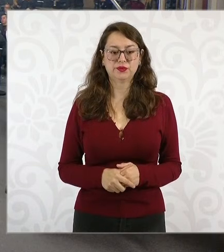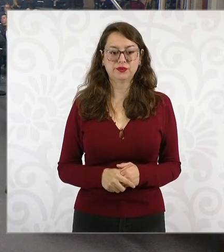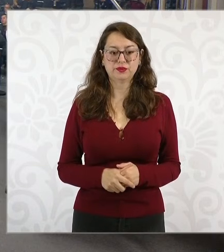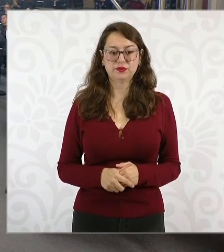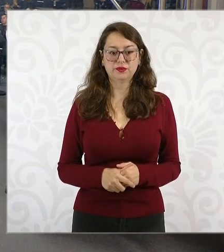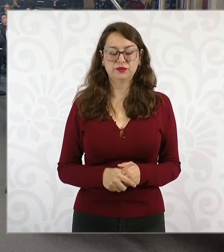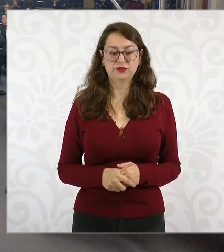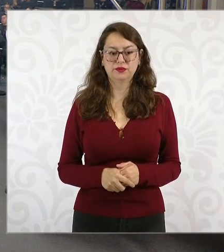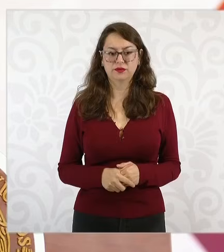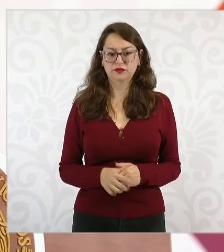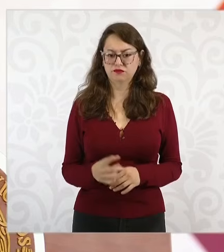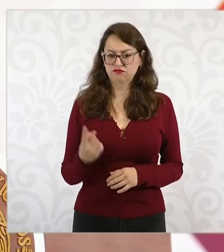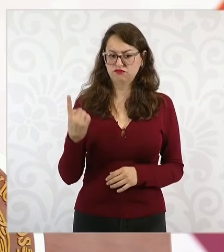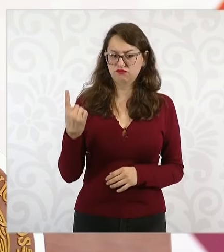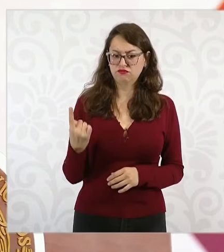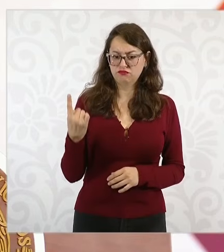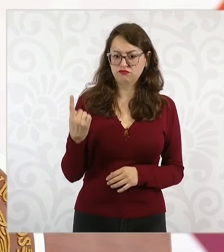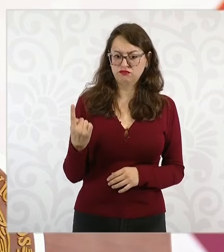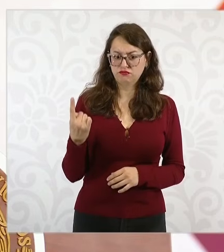A la 1:00.